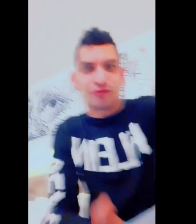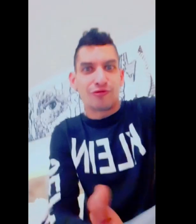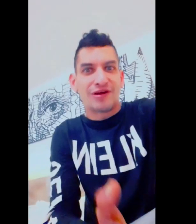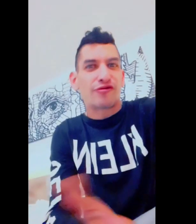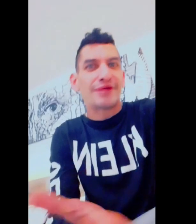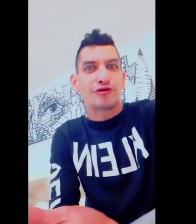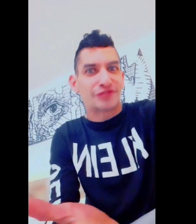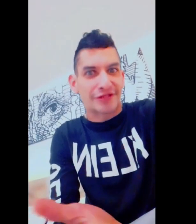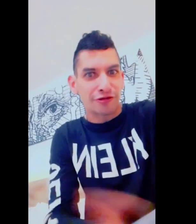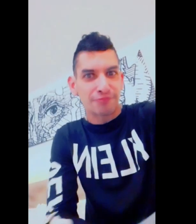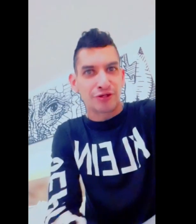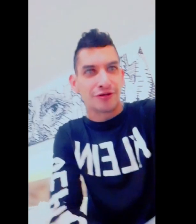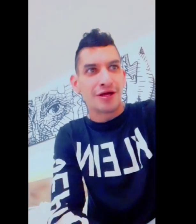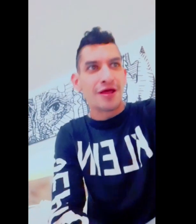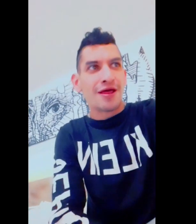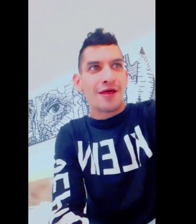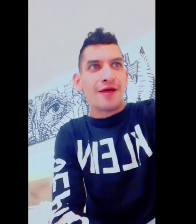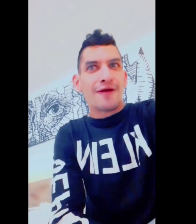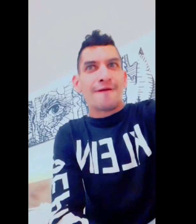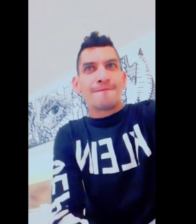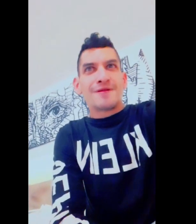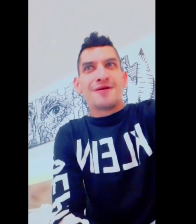Reforma o la forma de contratarlos, pero,